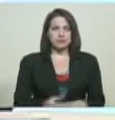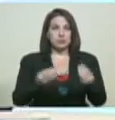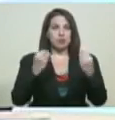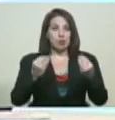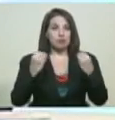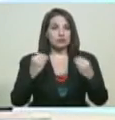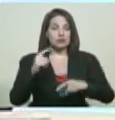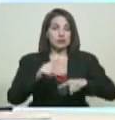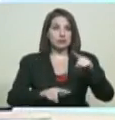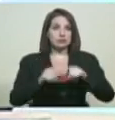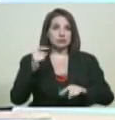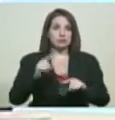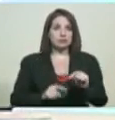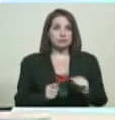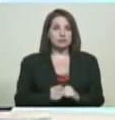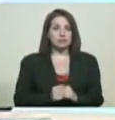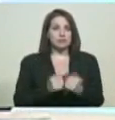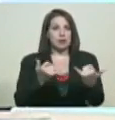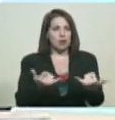escenario